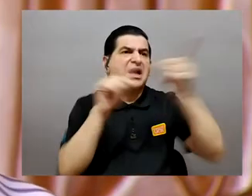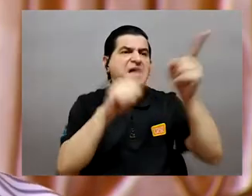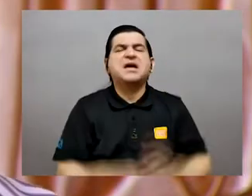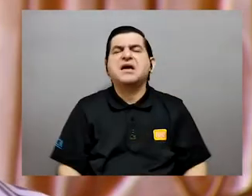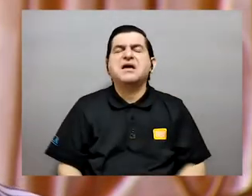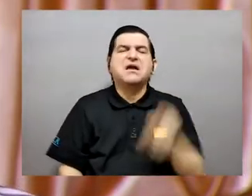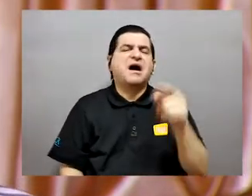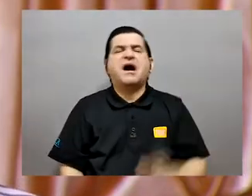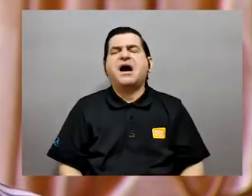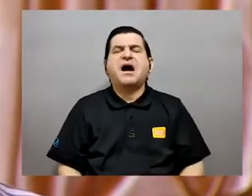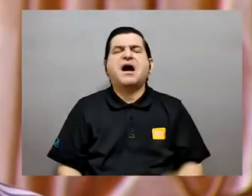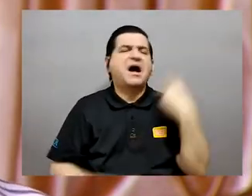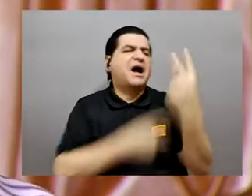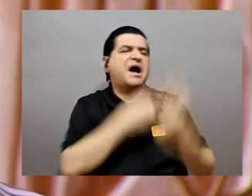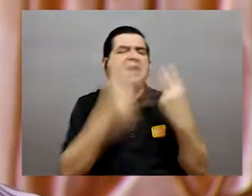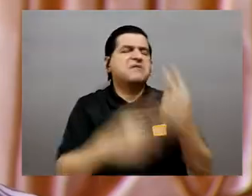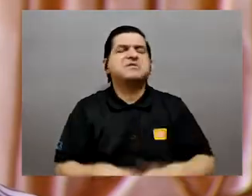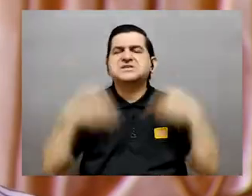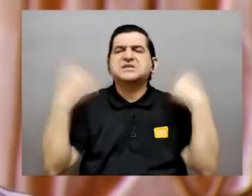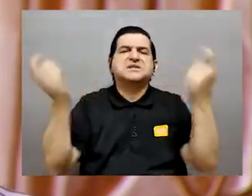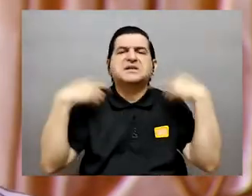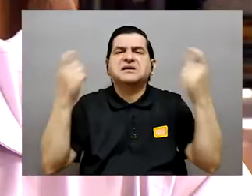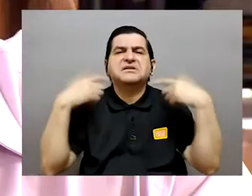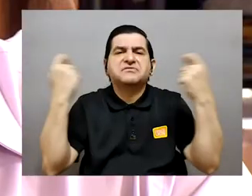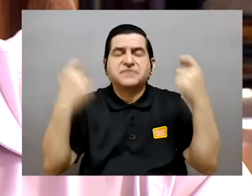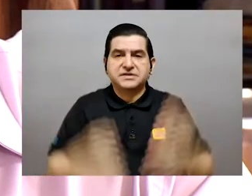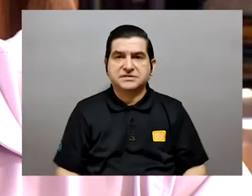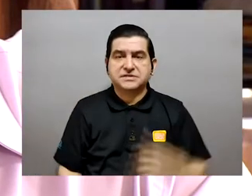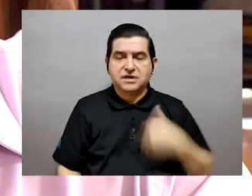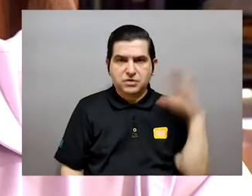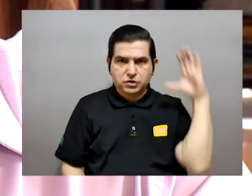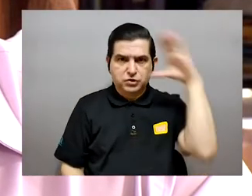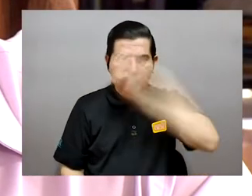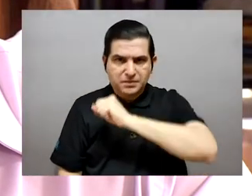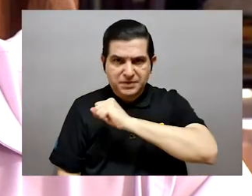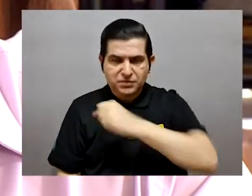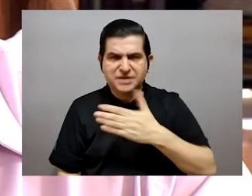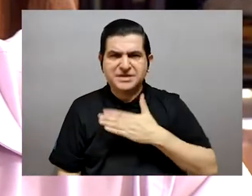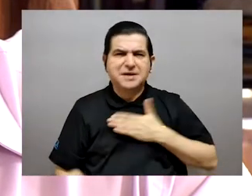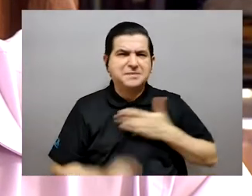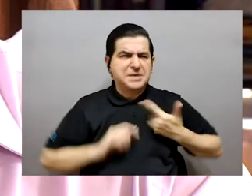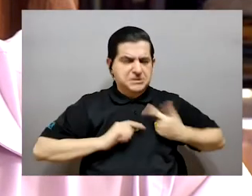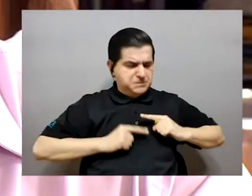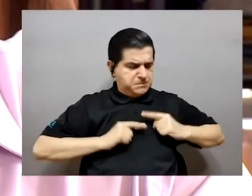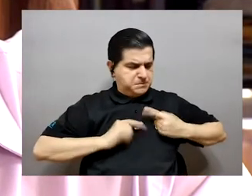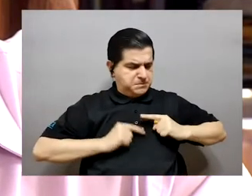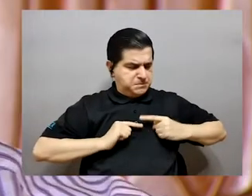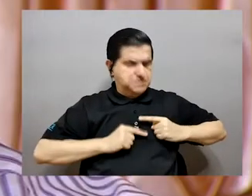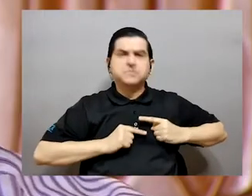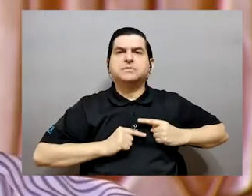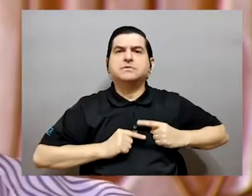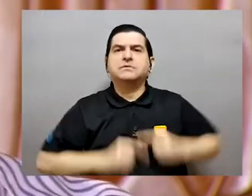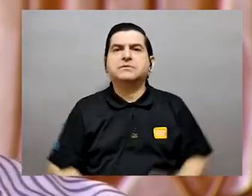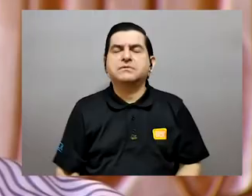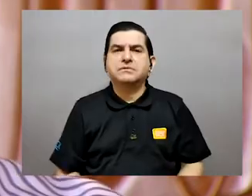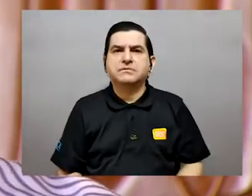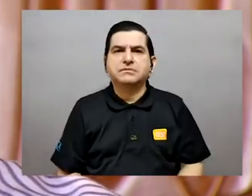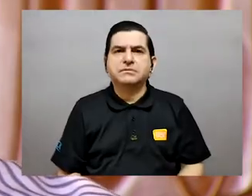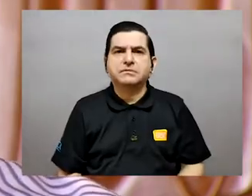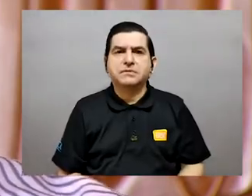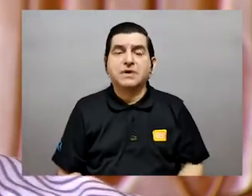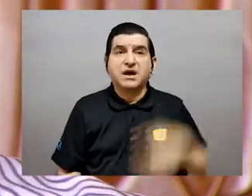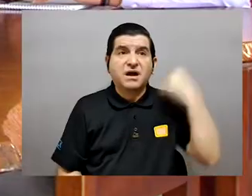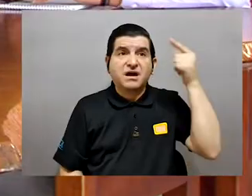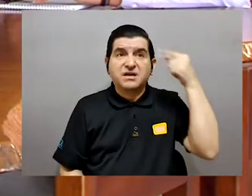No, ya esa beca la quitaron, la cerraron. ¿Por qué? Porque un fulano fue a decir que cerraran